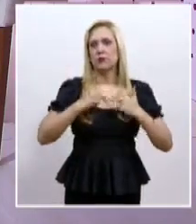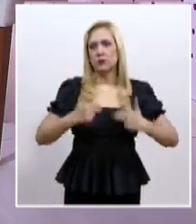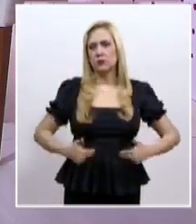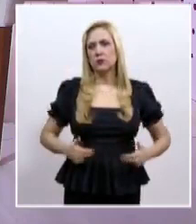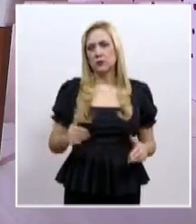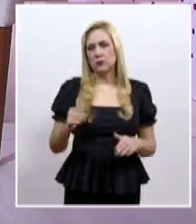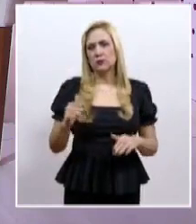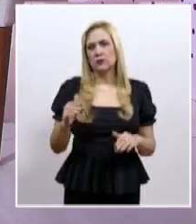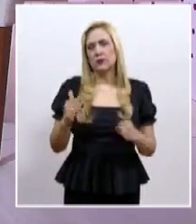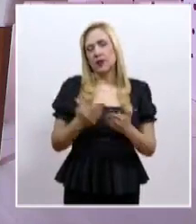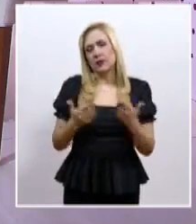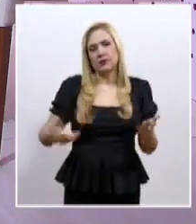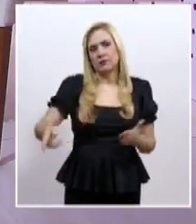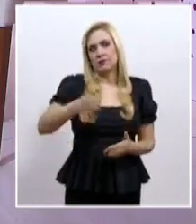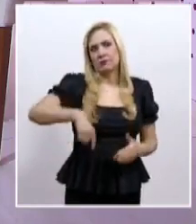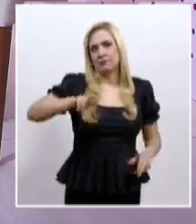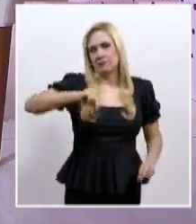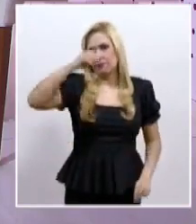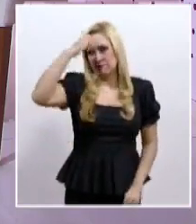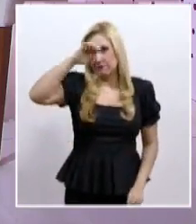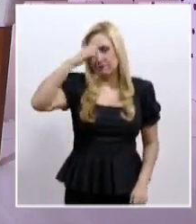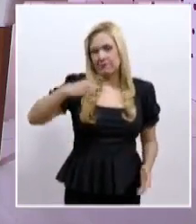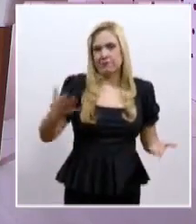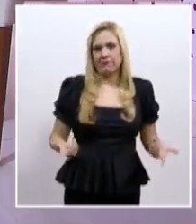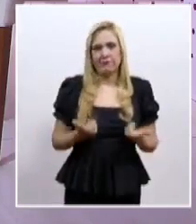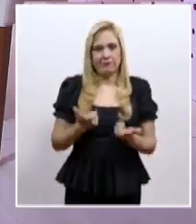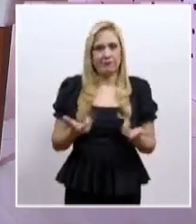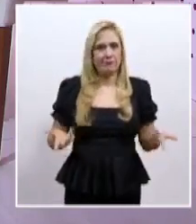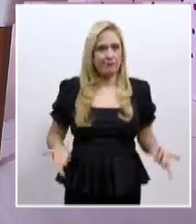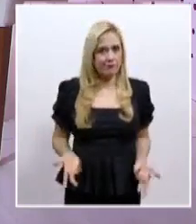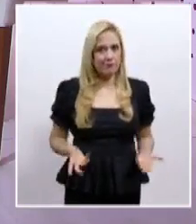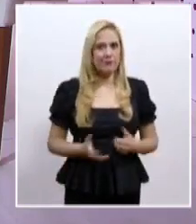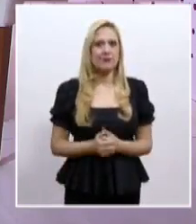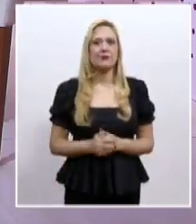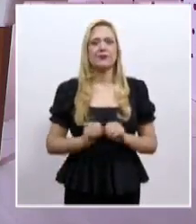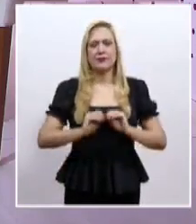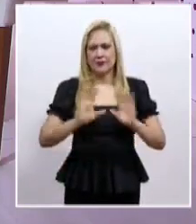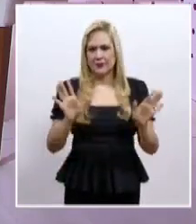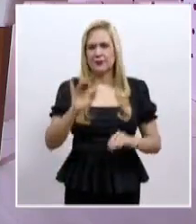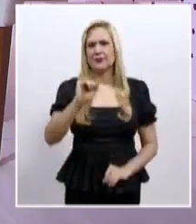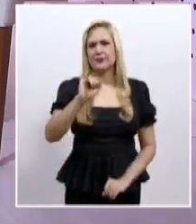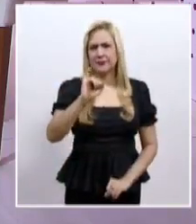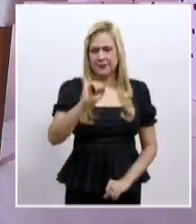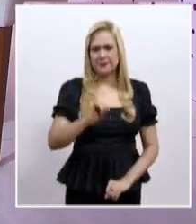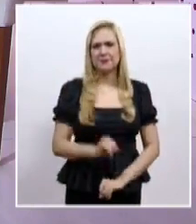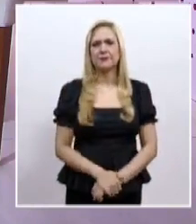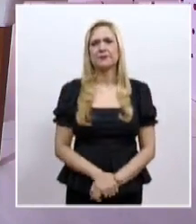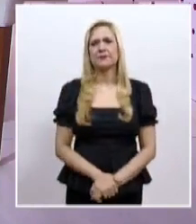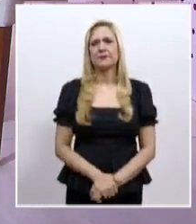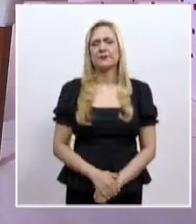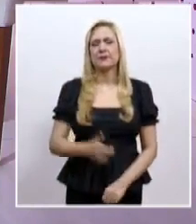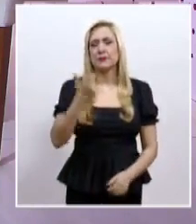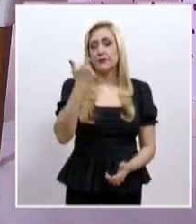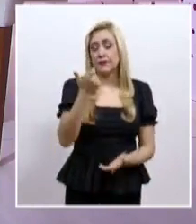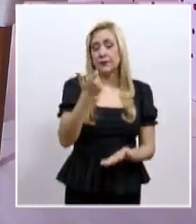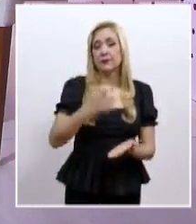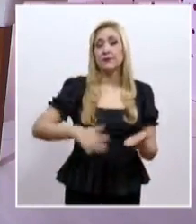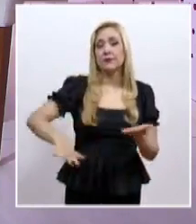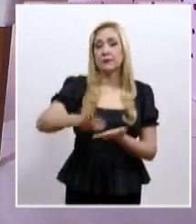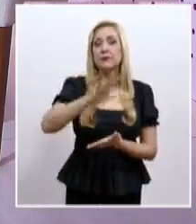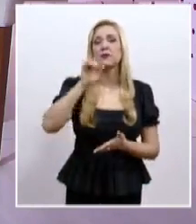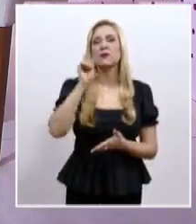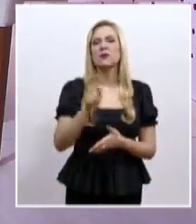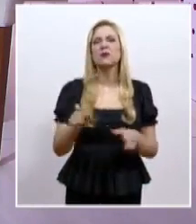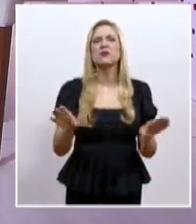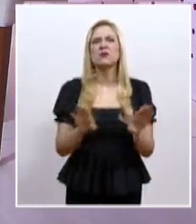hacer fácil a los que no somos expertos y expertas en economía? Claro. La estabilidad macroeconómica tiene que